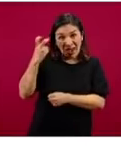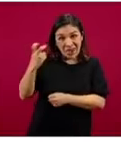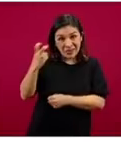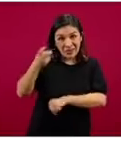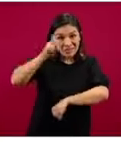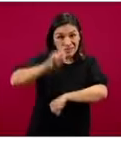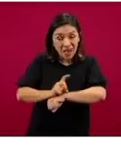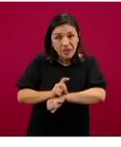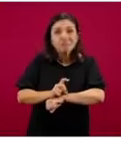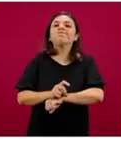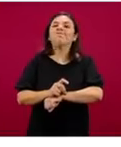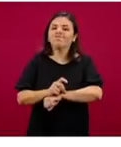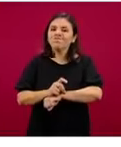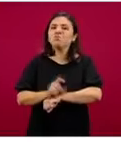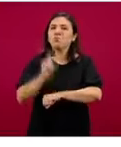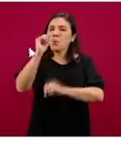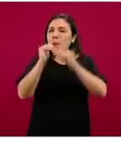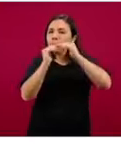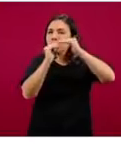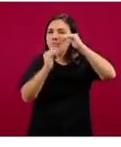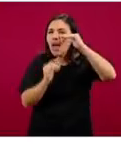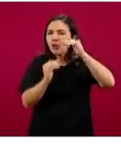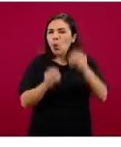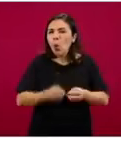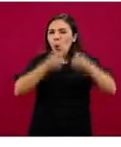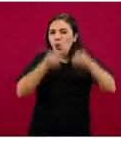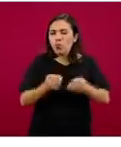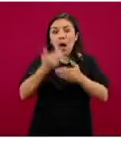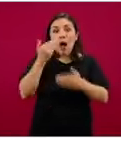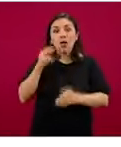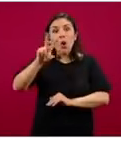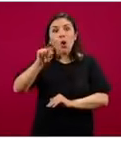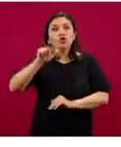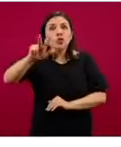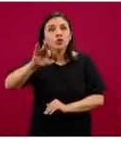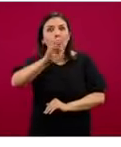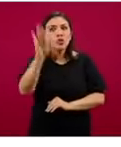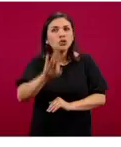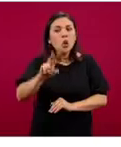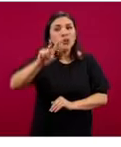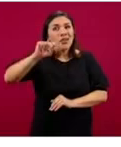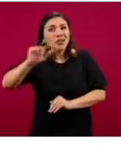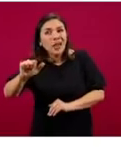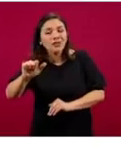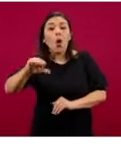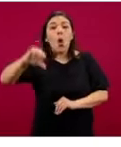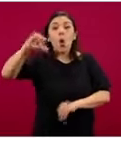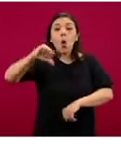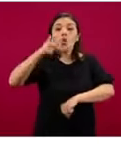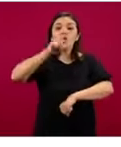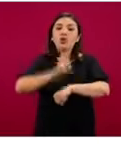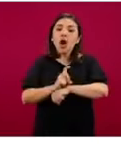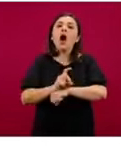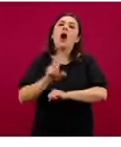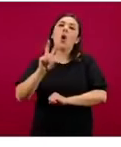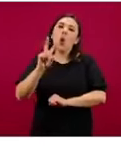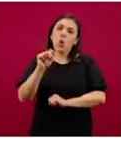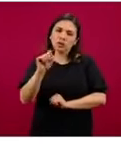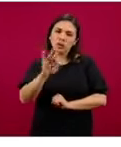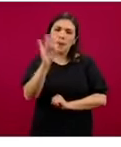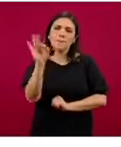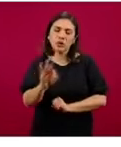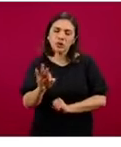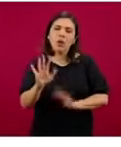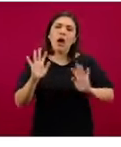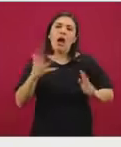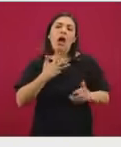actualización que ha disminuido esa ocupación de haber estado en 88, en 86. El día de hoy ya es de un 80%, lo cual además